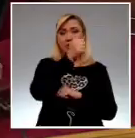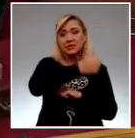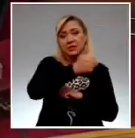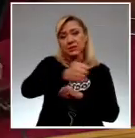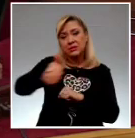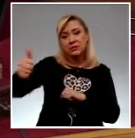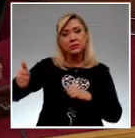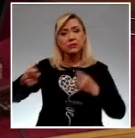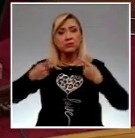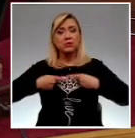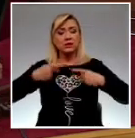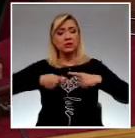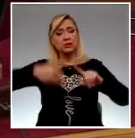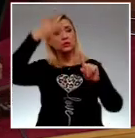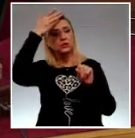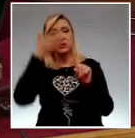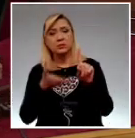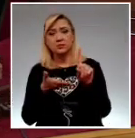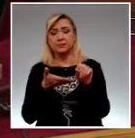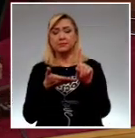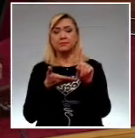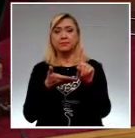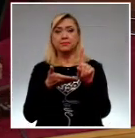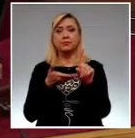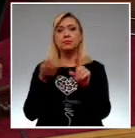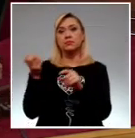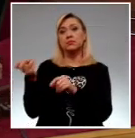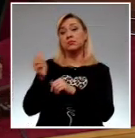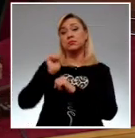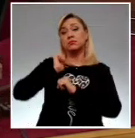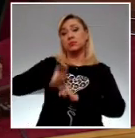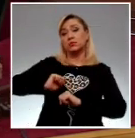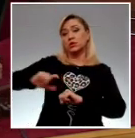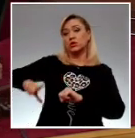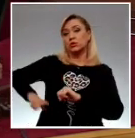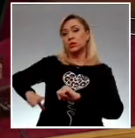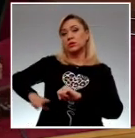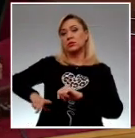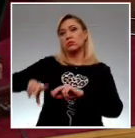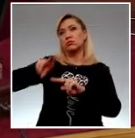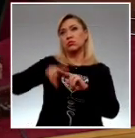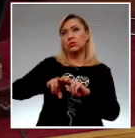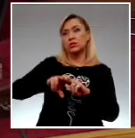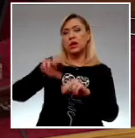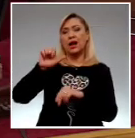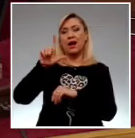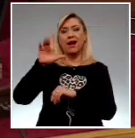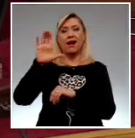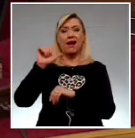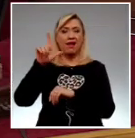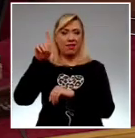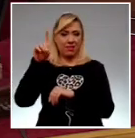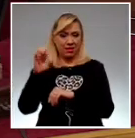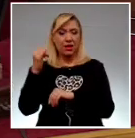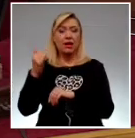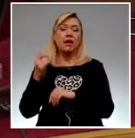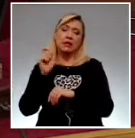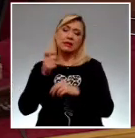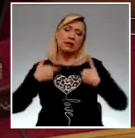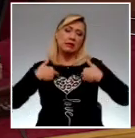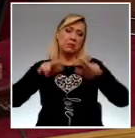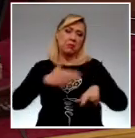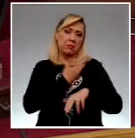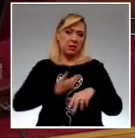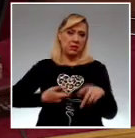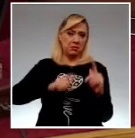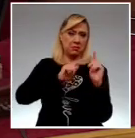personas. Ante la secretaria de Gobernación, Luisa María Alcalde, con la representación del titular del Ejecutivo Federal, y ante la presidenta de la